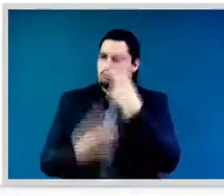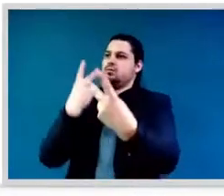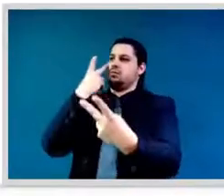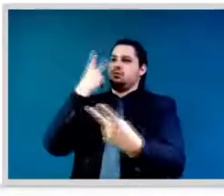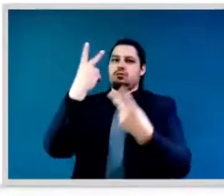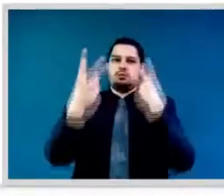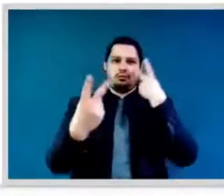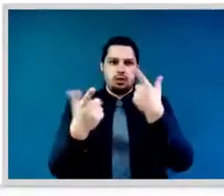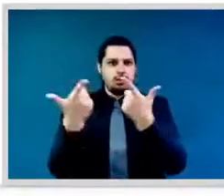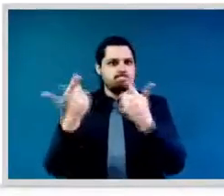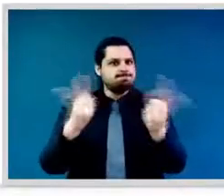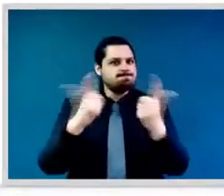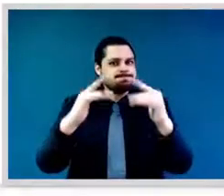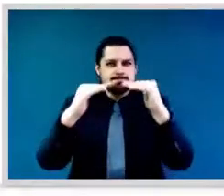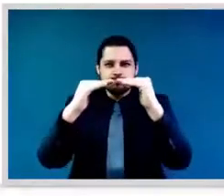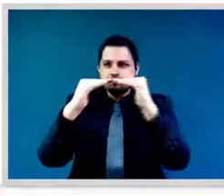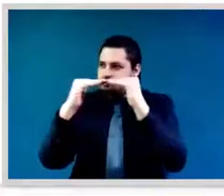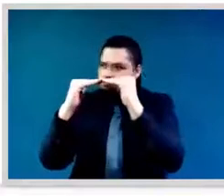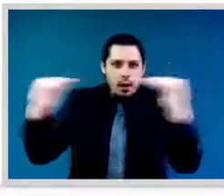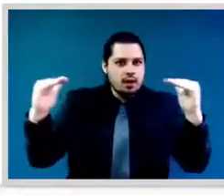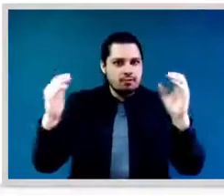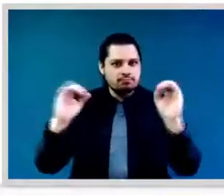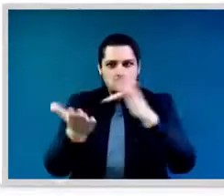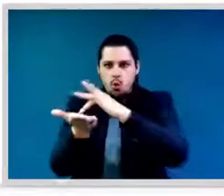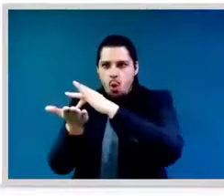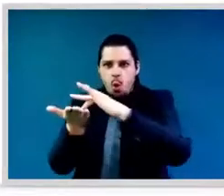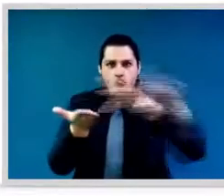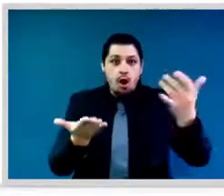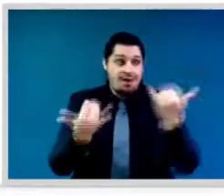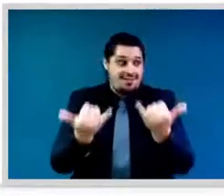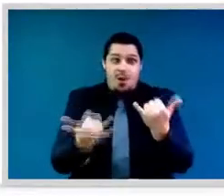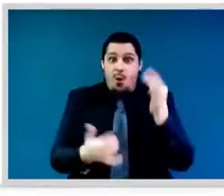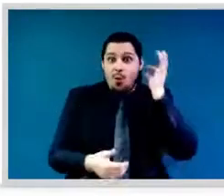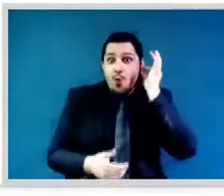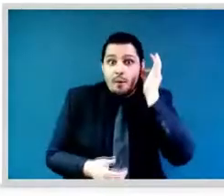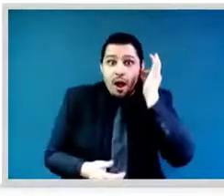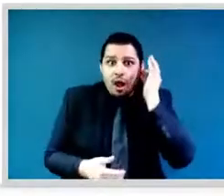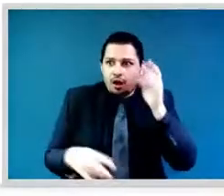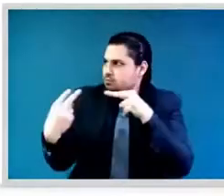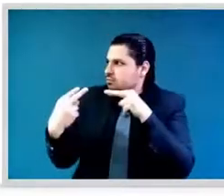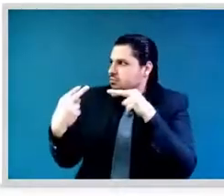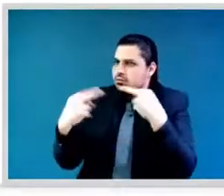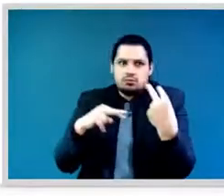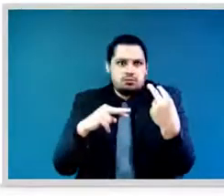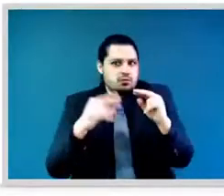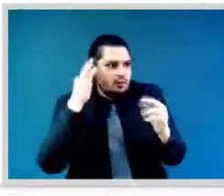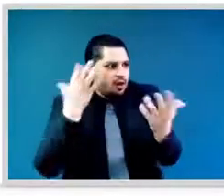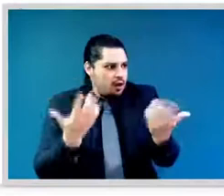trasladando nuestra mirada y proporcionando también